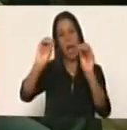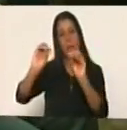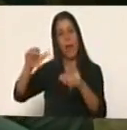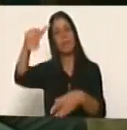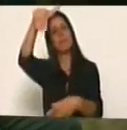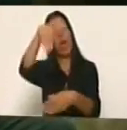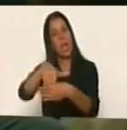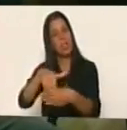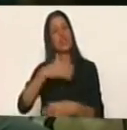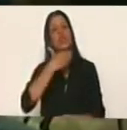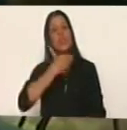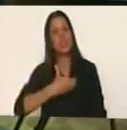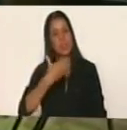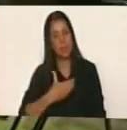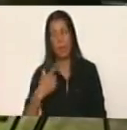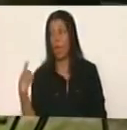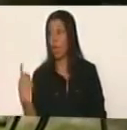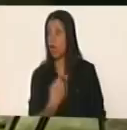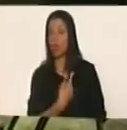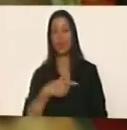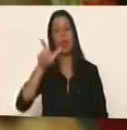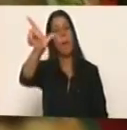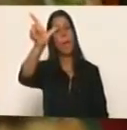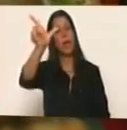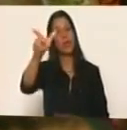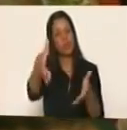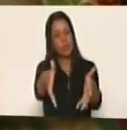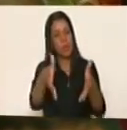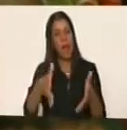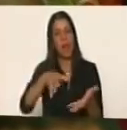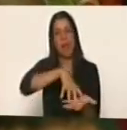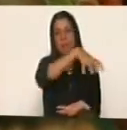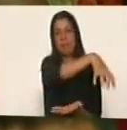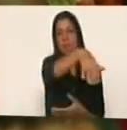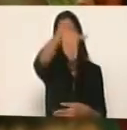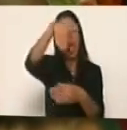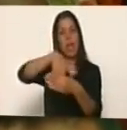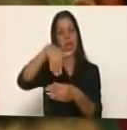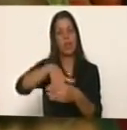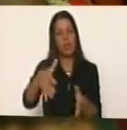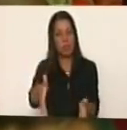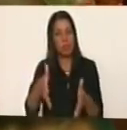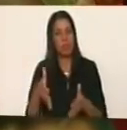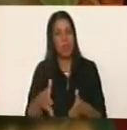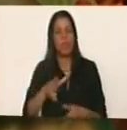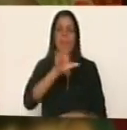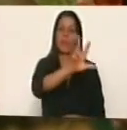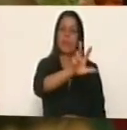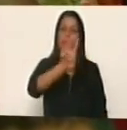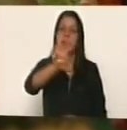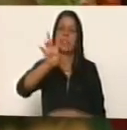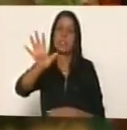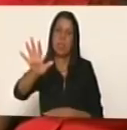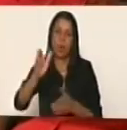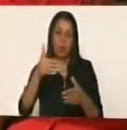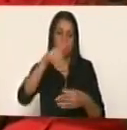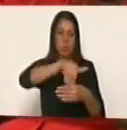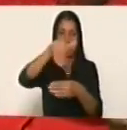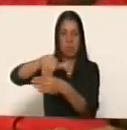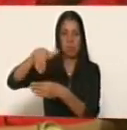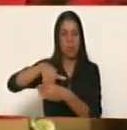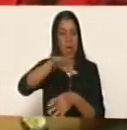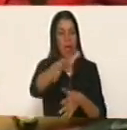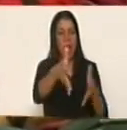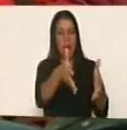nosotros ganaremos las 335 municipios de este país, porque tenemos que alinear el proceso revolucionario